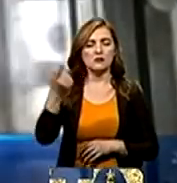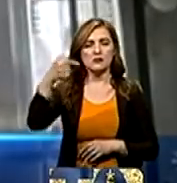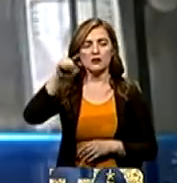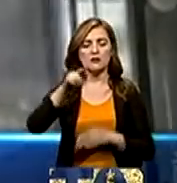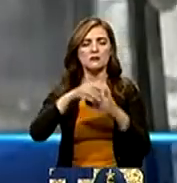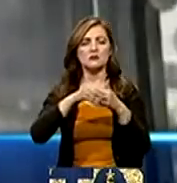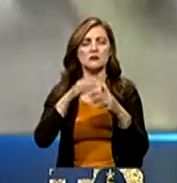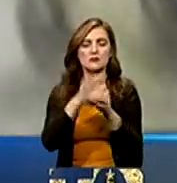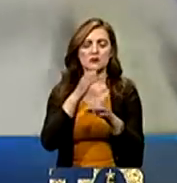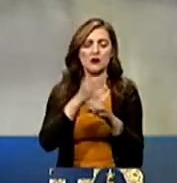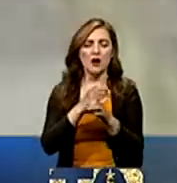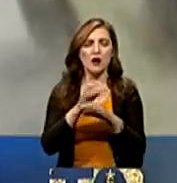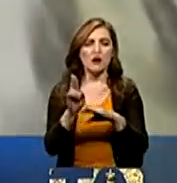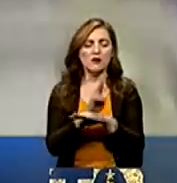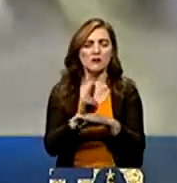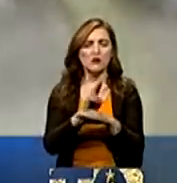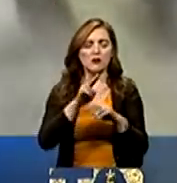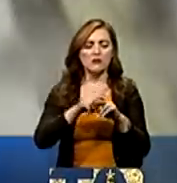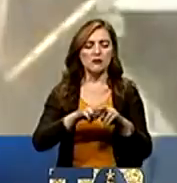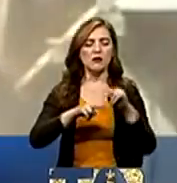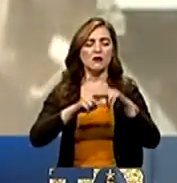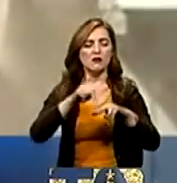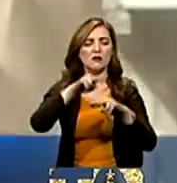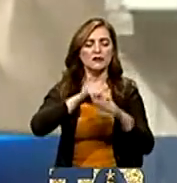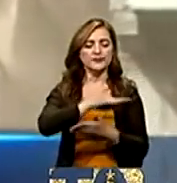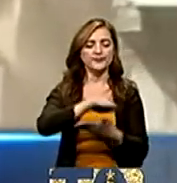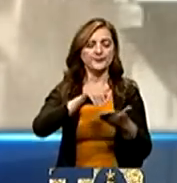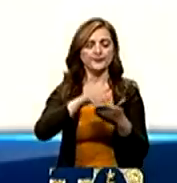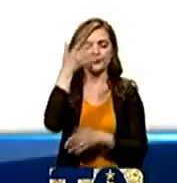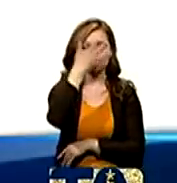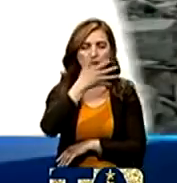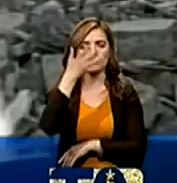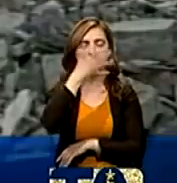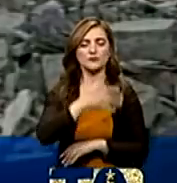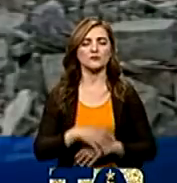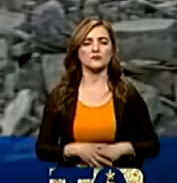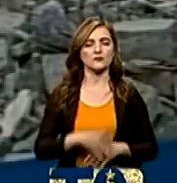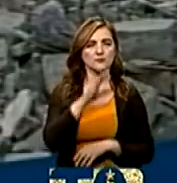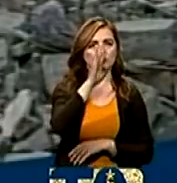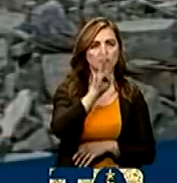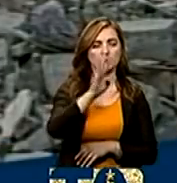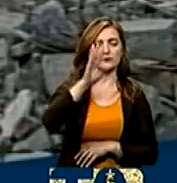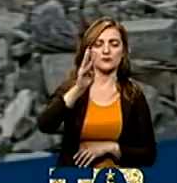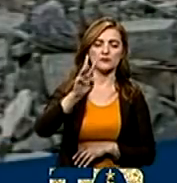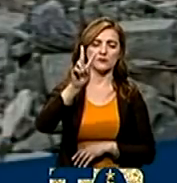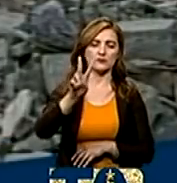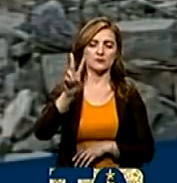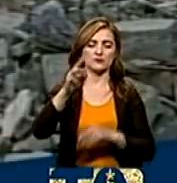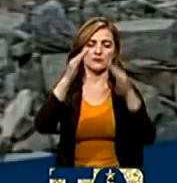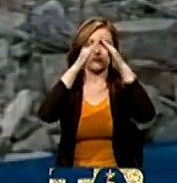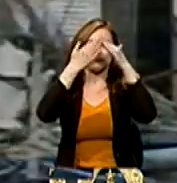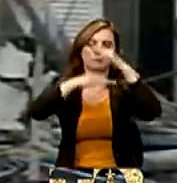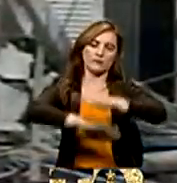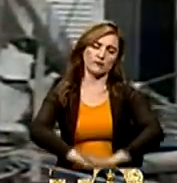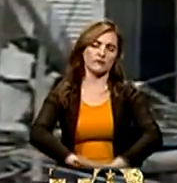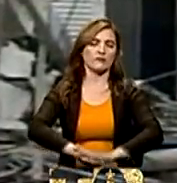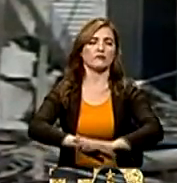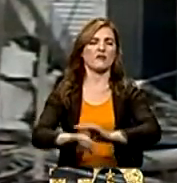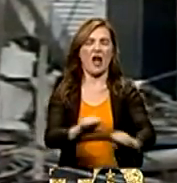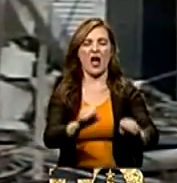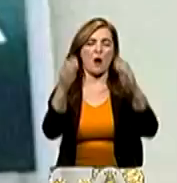3.000 millones de dólares estimaron que se iban a usar para la reconstrucción de Manabí y Esmeraldas, donde 6.622 viviendas se destruyeron